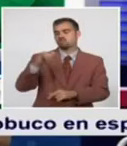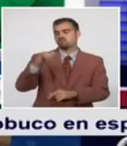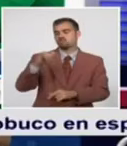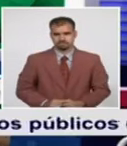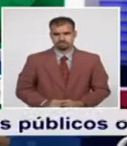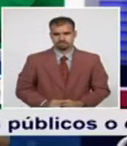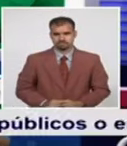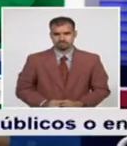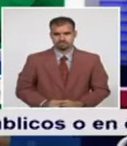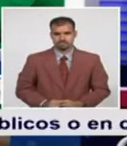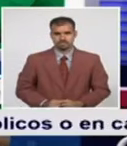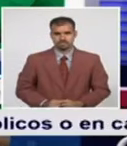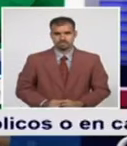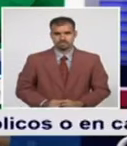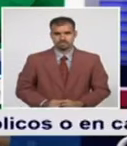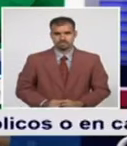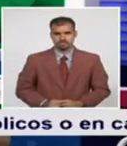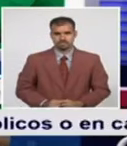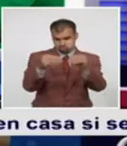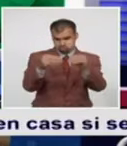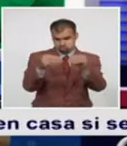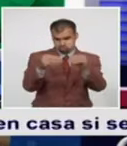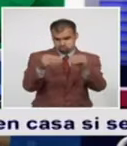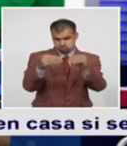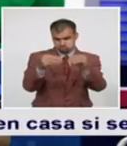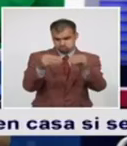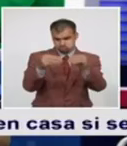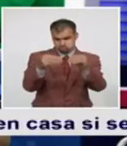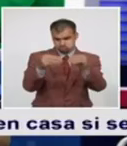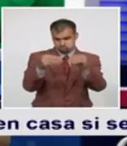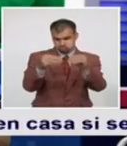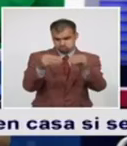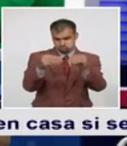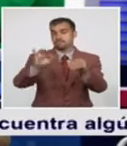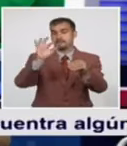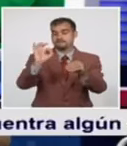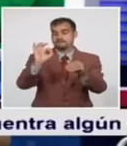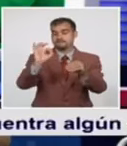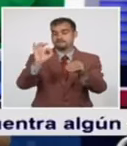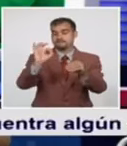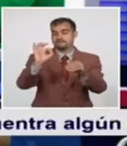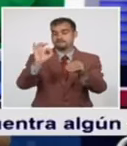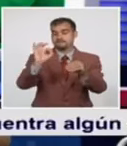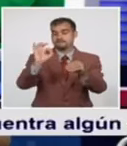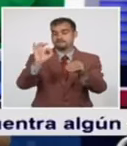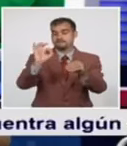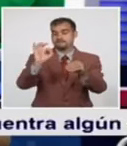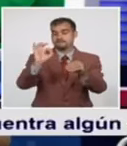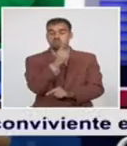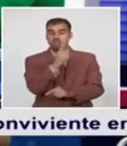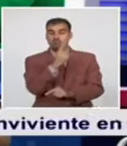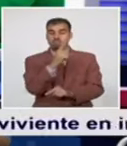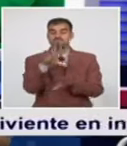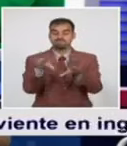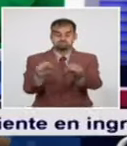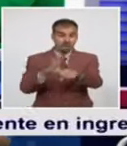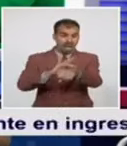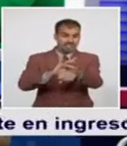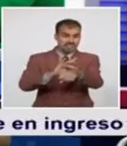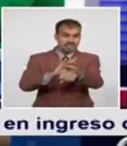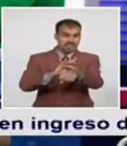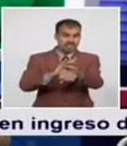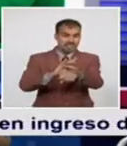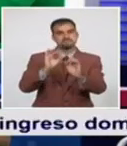la pandemia, el 5,3% de todas las personas que se han diagnosticado en Cuba, pues son consecuencia